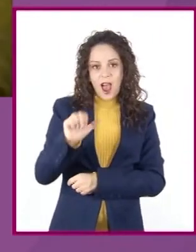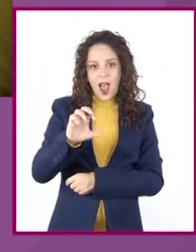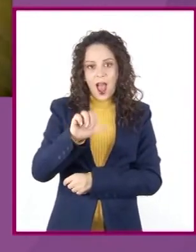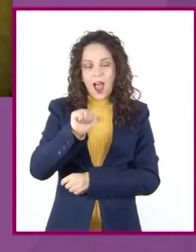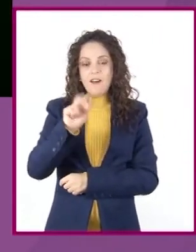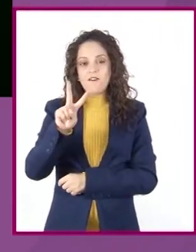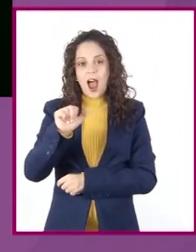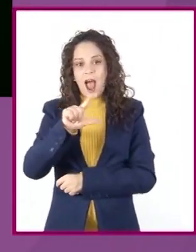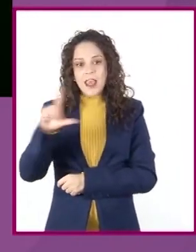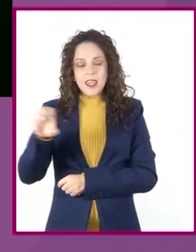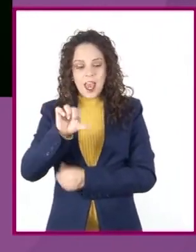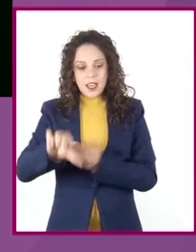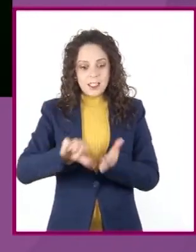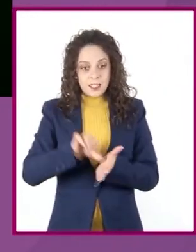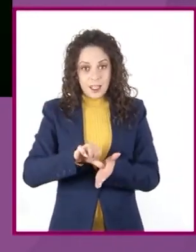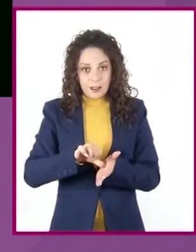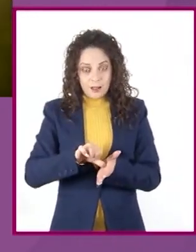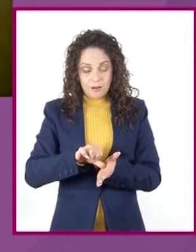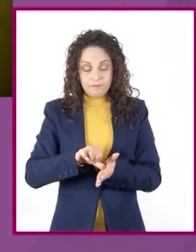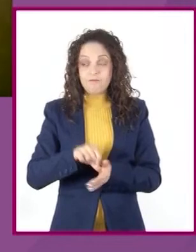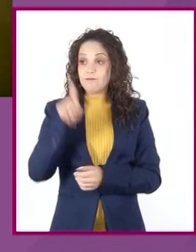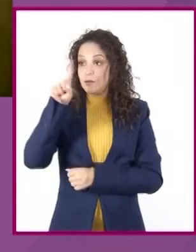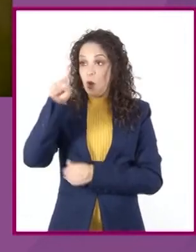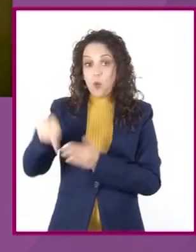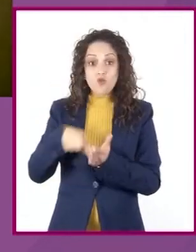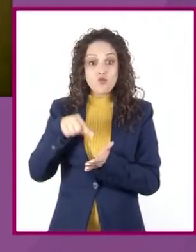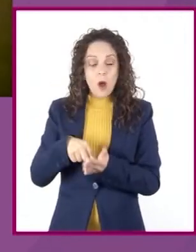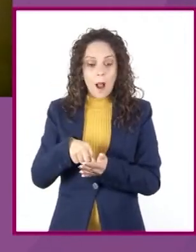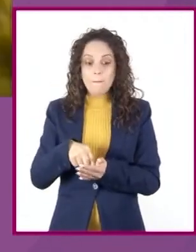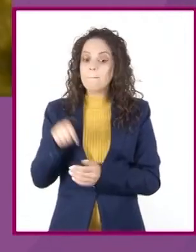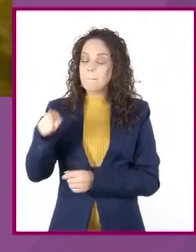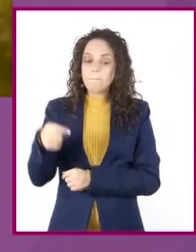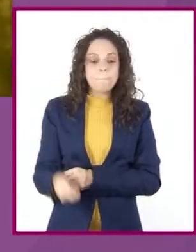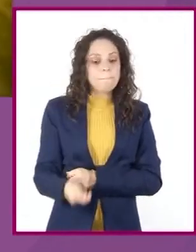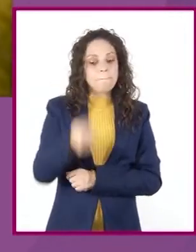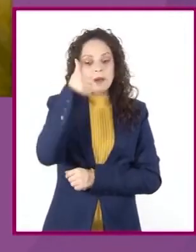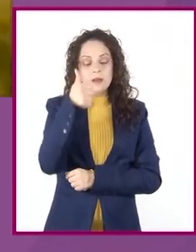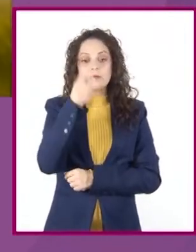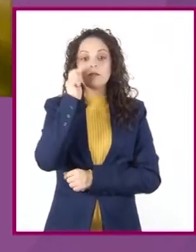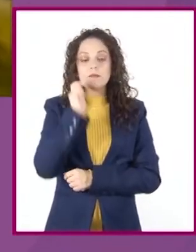región. Monte Albán se convirtió en la principal ciudad